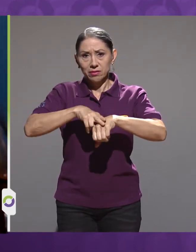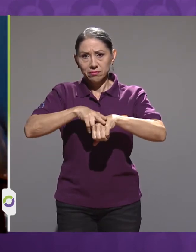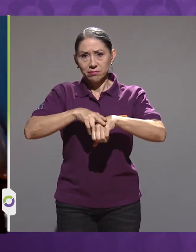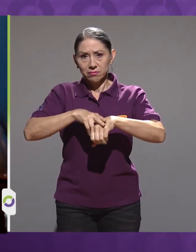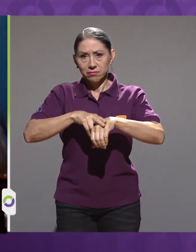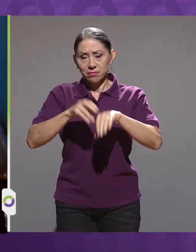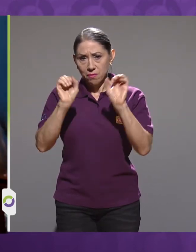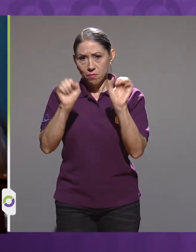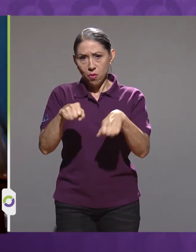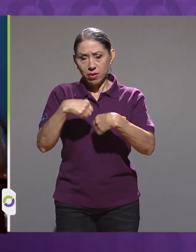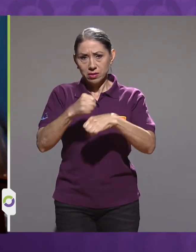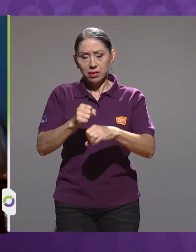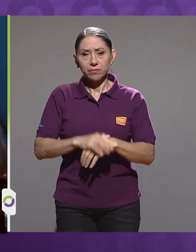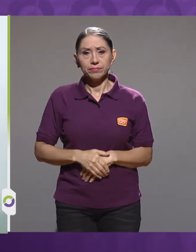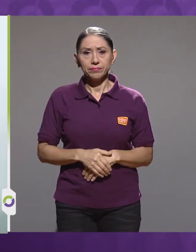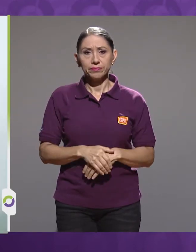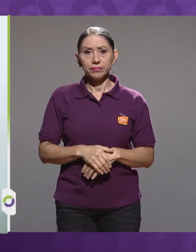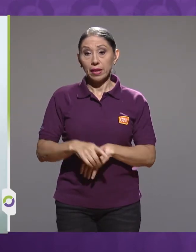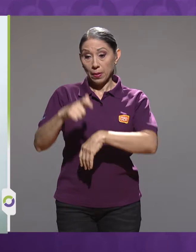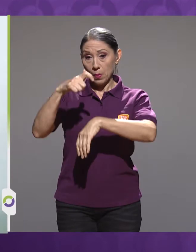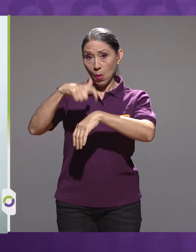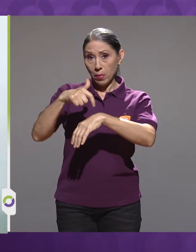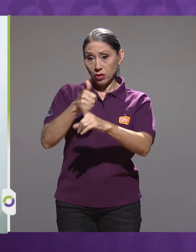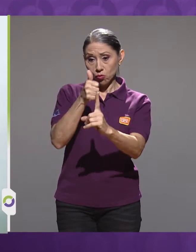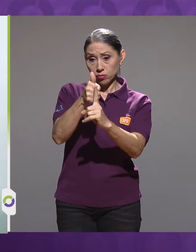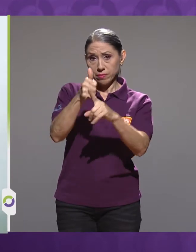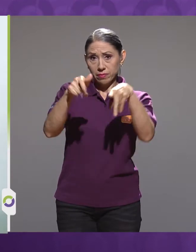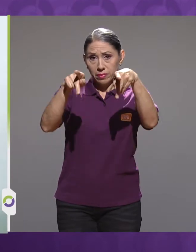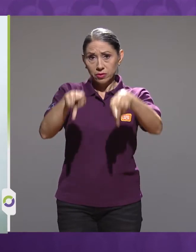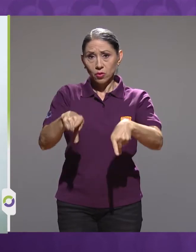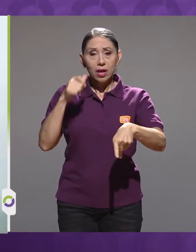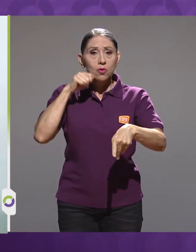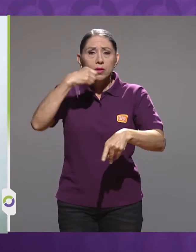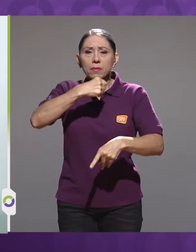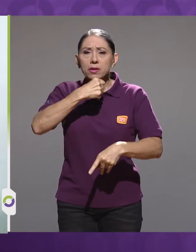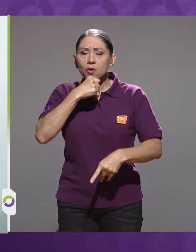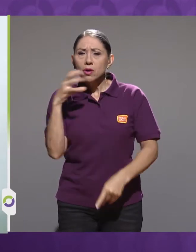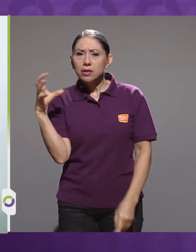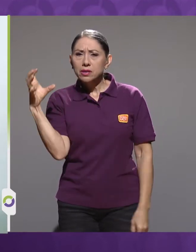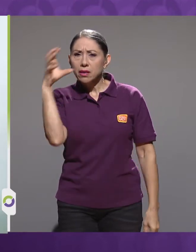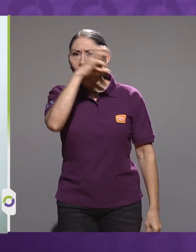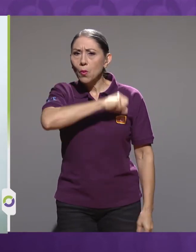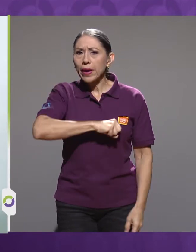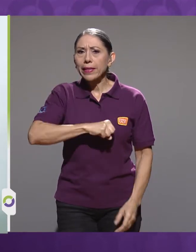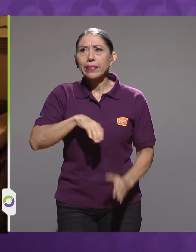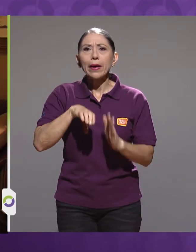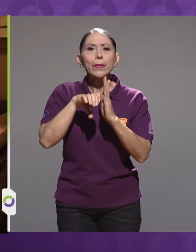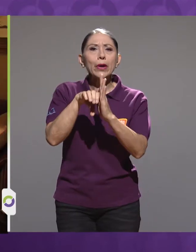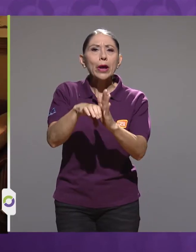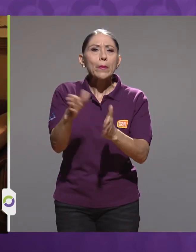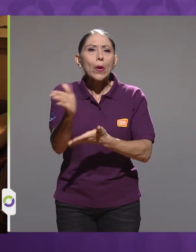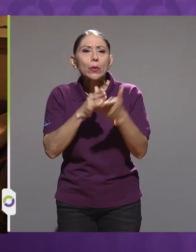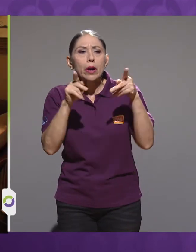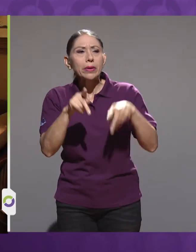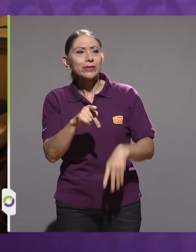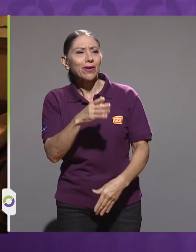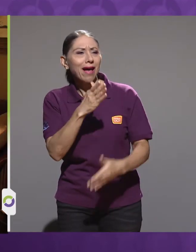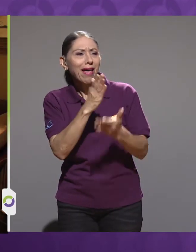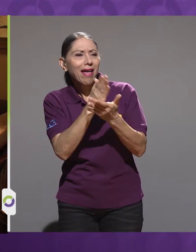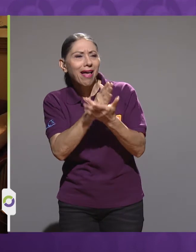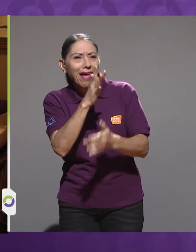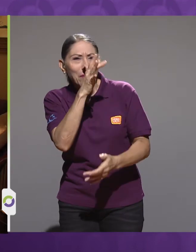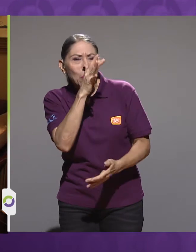nacional para hacerlo. Bueno, desde el momento que la persona adulta mayor empiece a detectar señales como